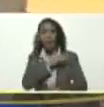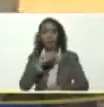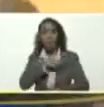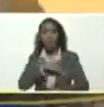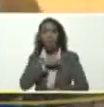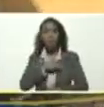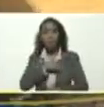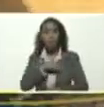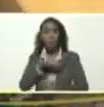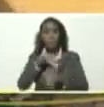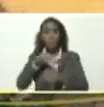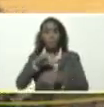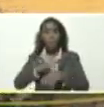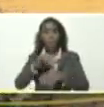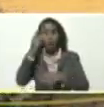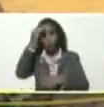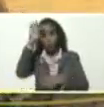estado.